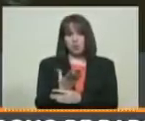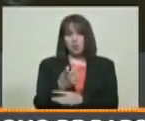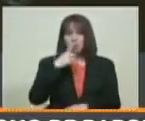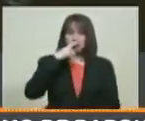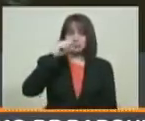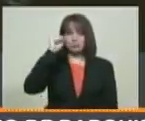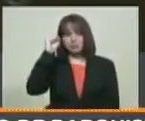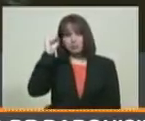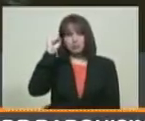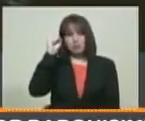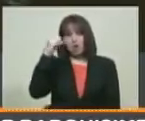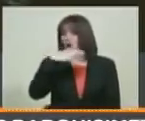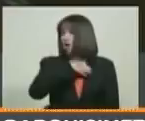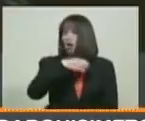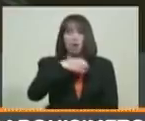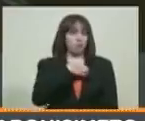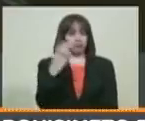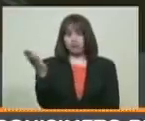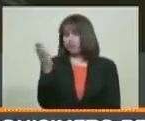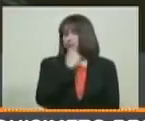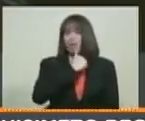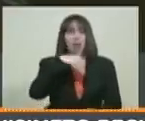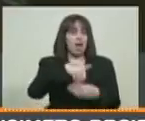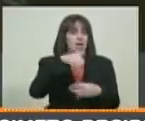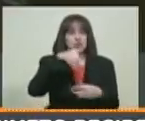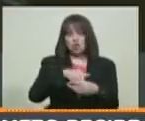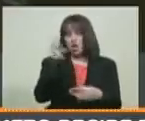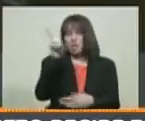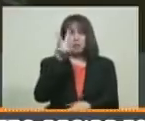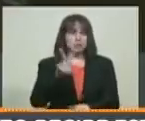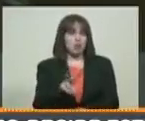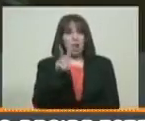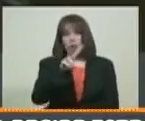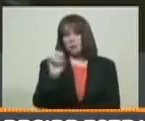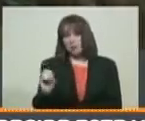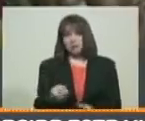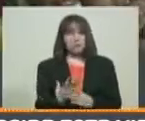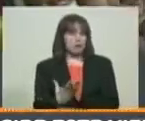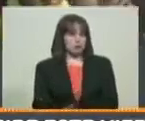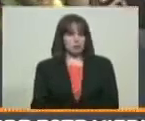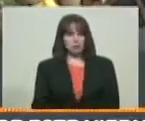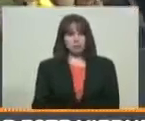Maduro, no puede haber elecciones en Venezuela, Maduro.